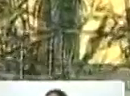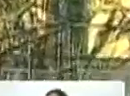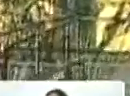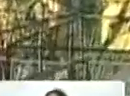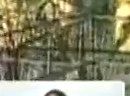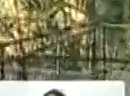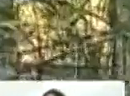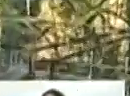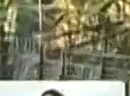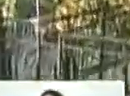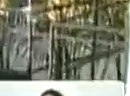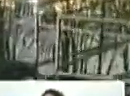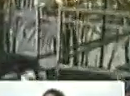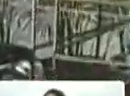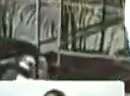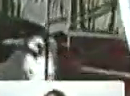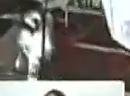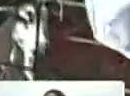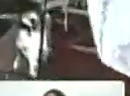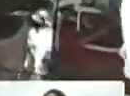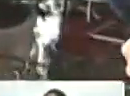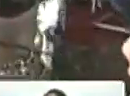Dale pues, dime ahí.